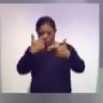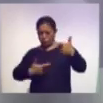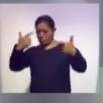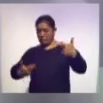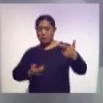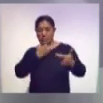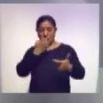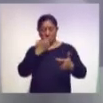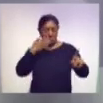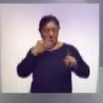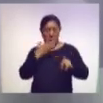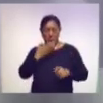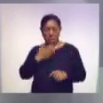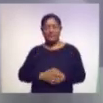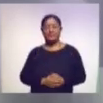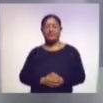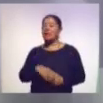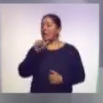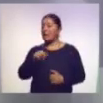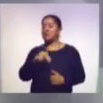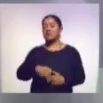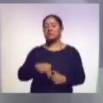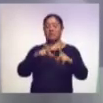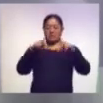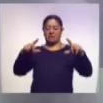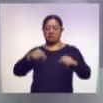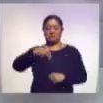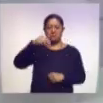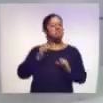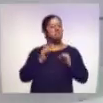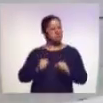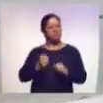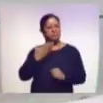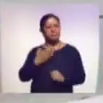un referente educativo en la zona norte de la entidad.